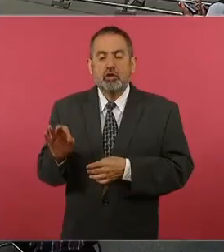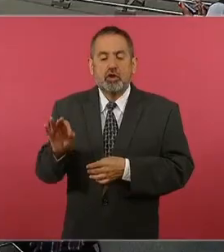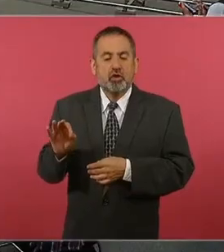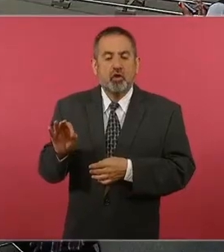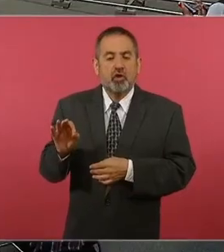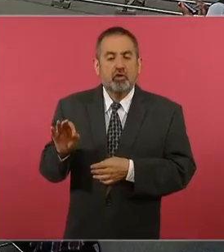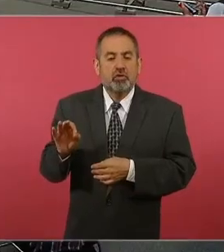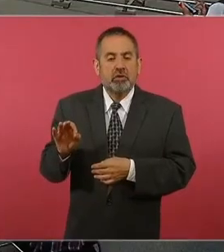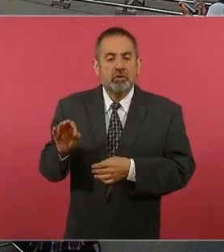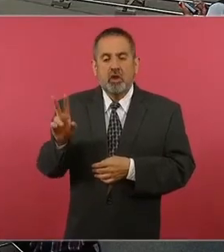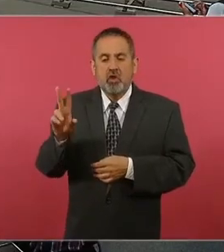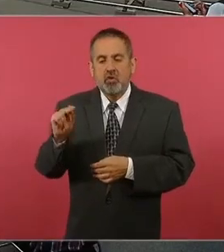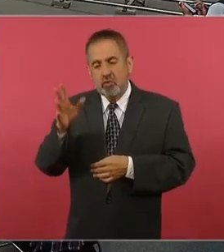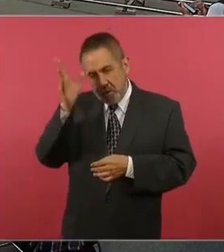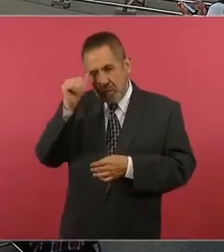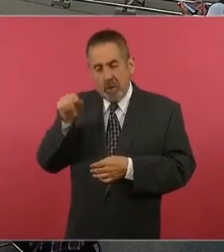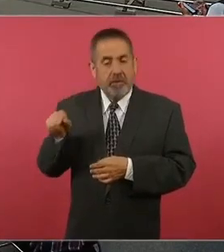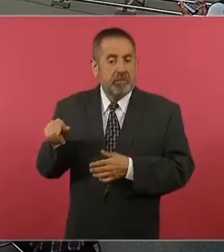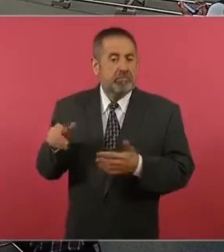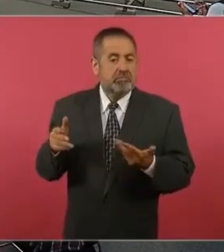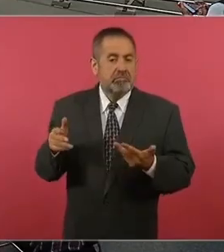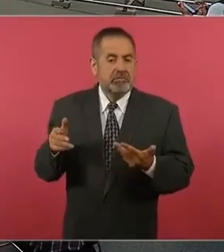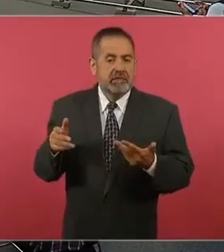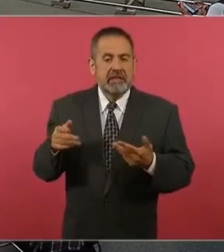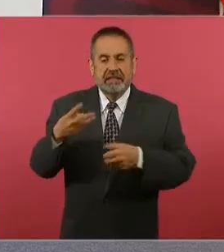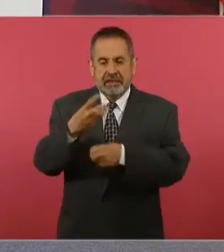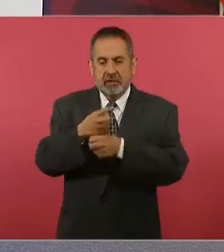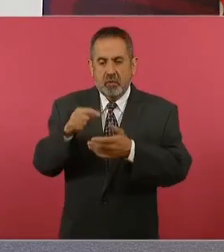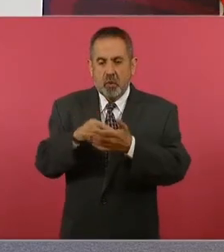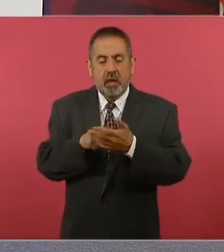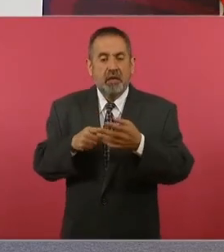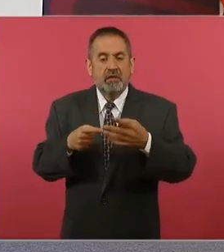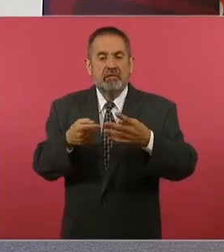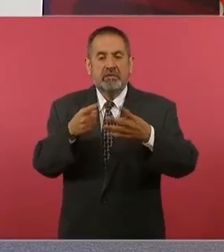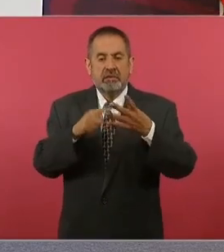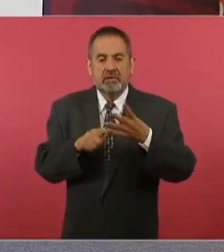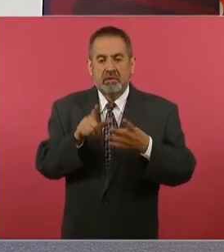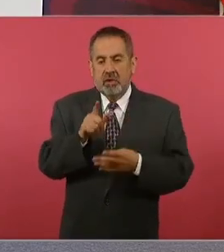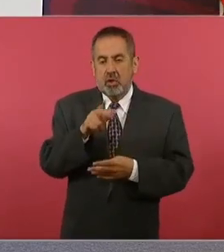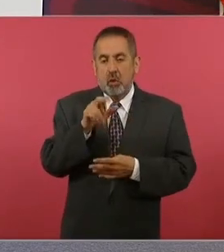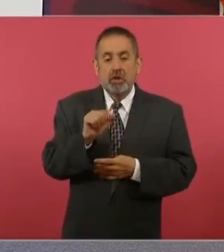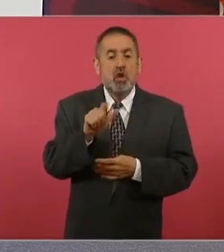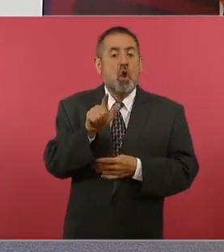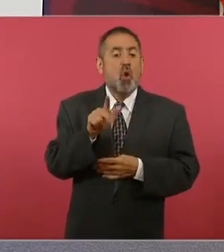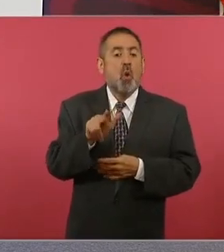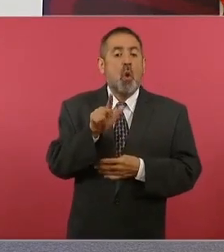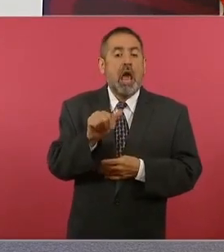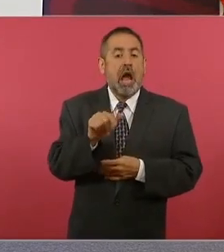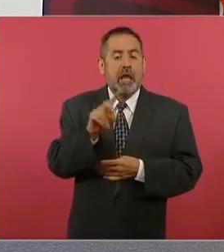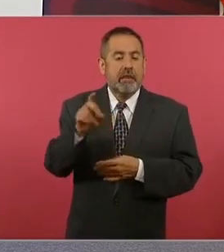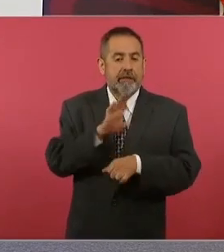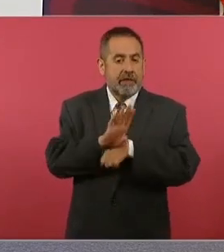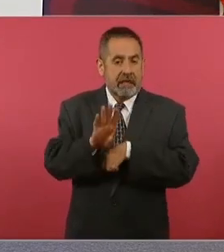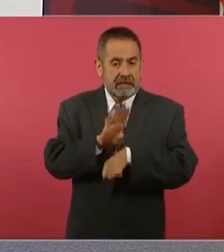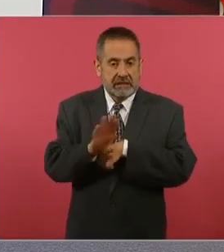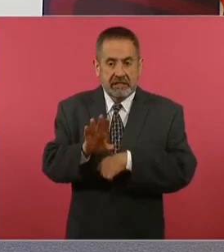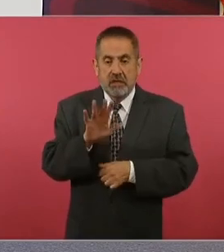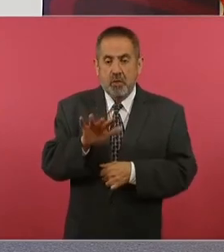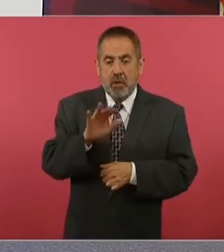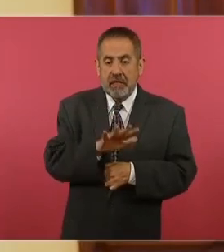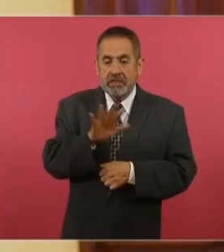de desaprobación y está en tercer lugar. Y luego Luis Ignacio Lula da Silva, de Brasil, tiene